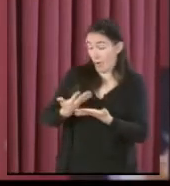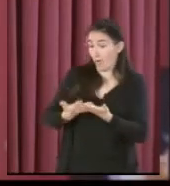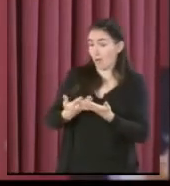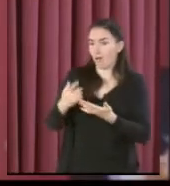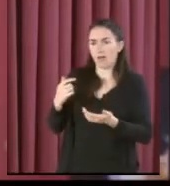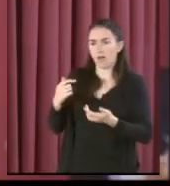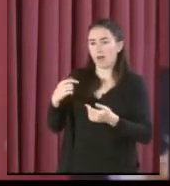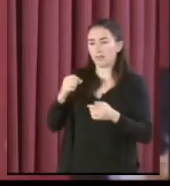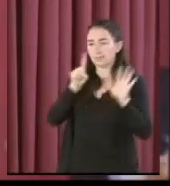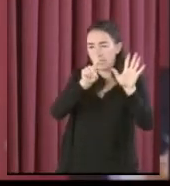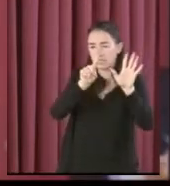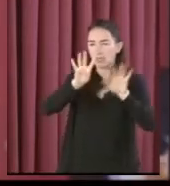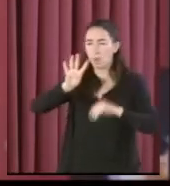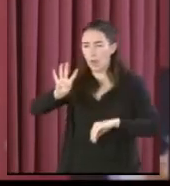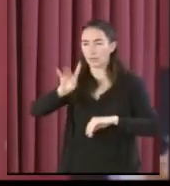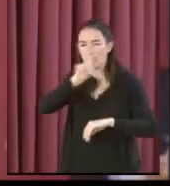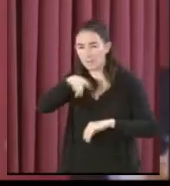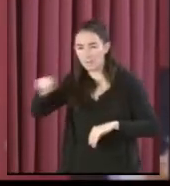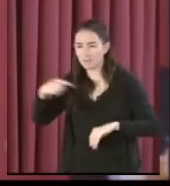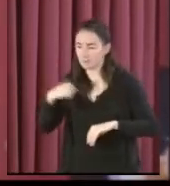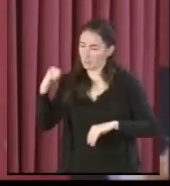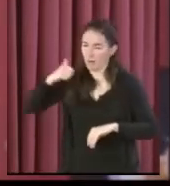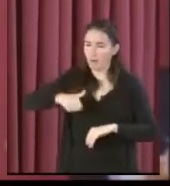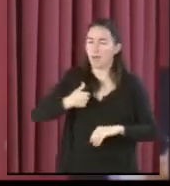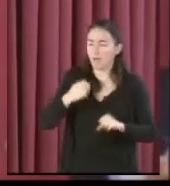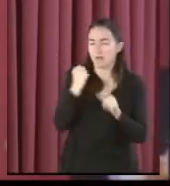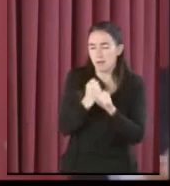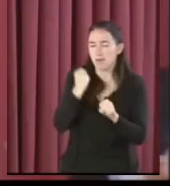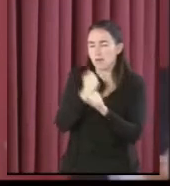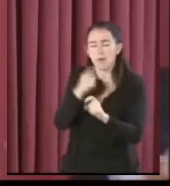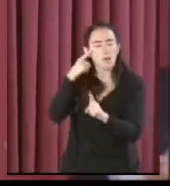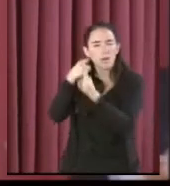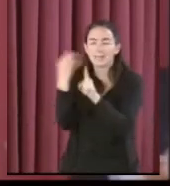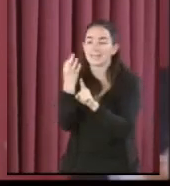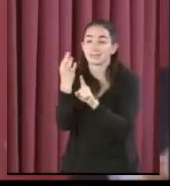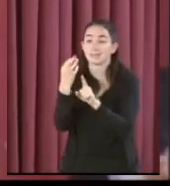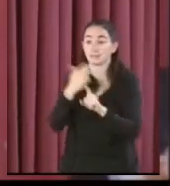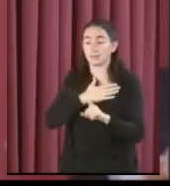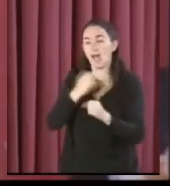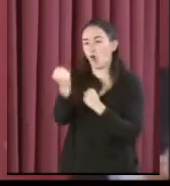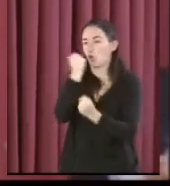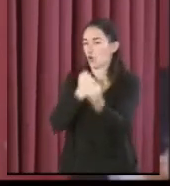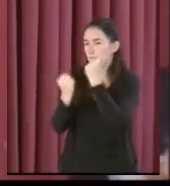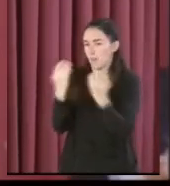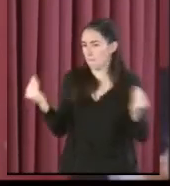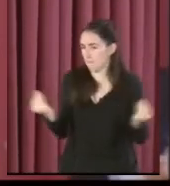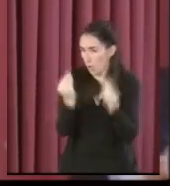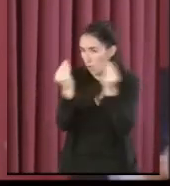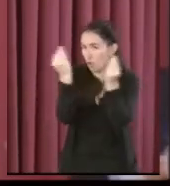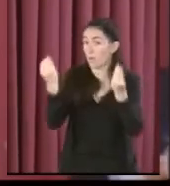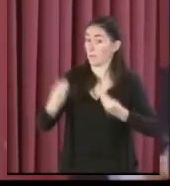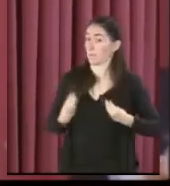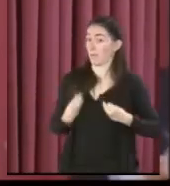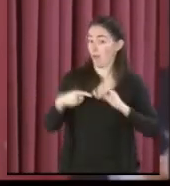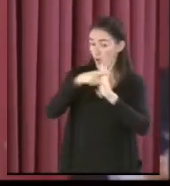estos 64 meses para avanzar en una hoja de ruta clara hacia la mejora de nuestra economía y de las condiciones de vida de